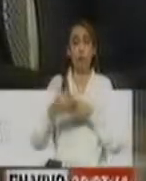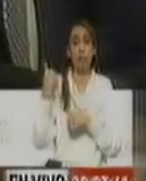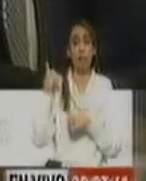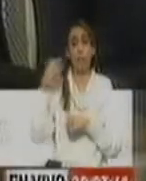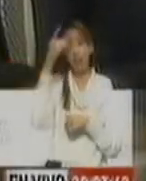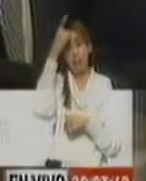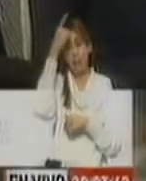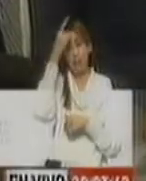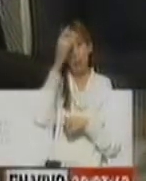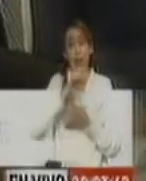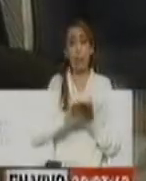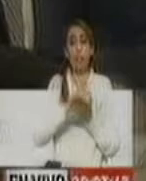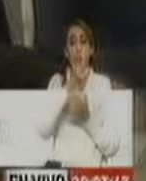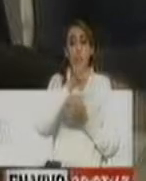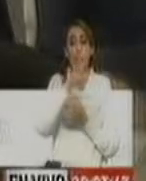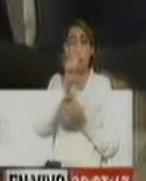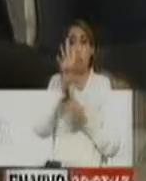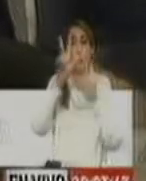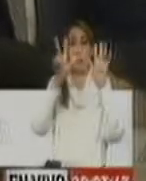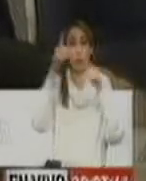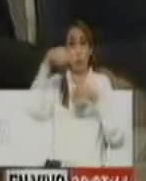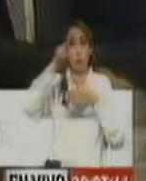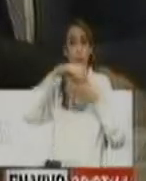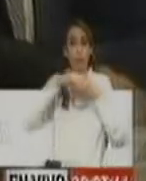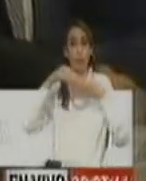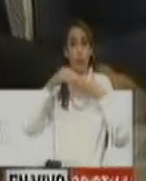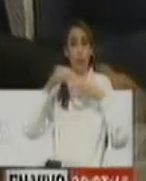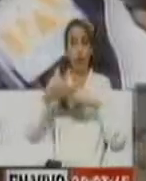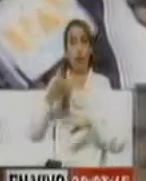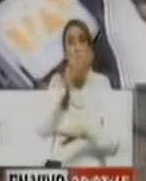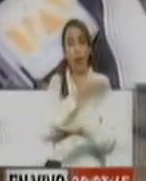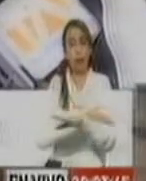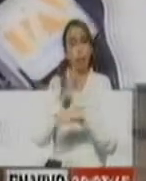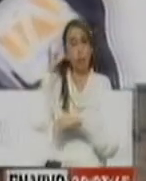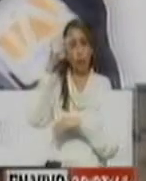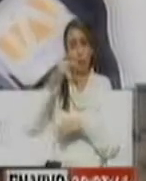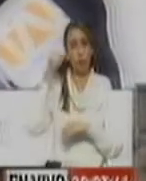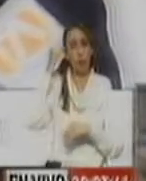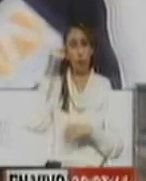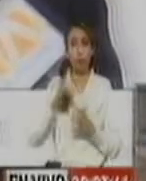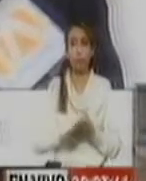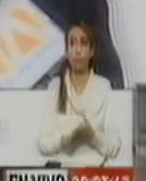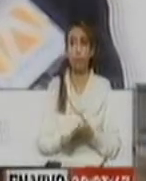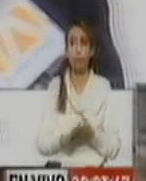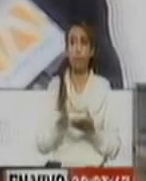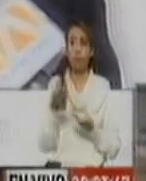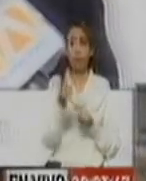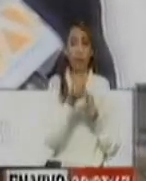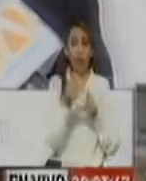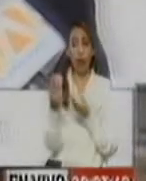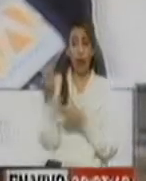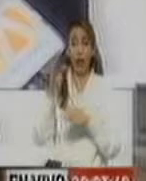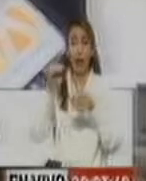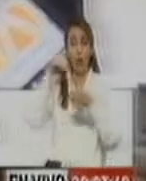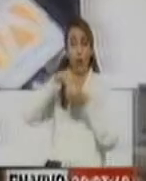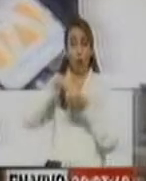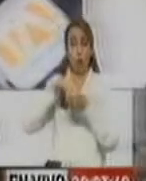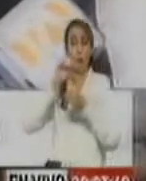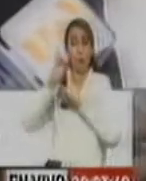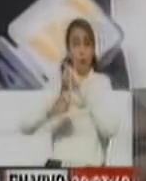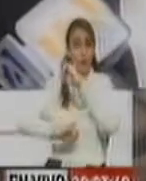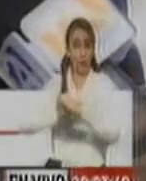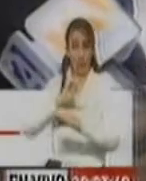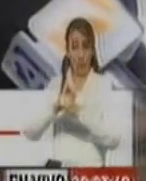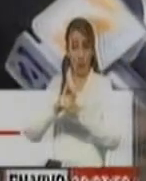millones que mantiene el gobierno central desde el año 2017. Hay plata que viene de préstamos del Fondo Monetario Internacional